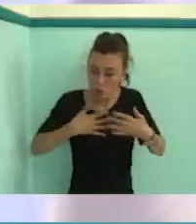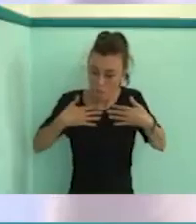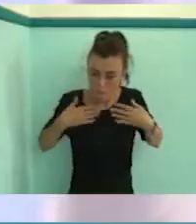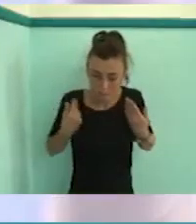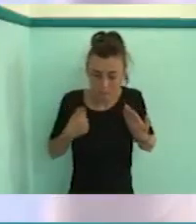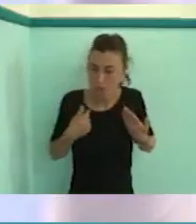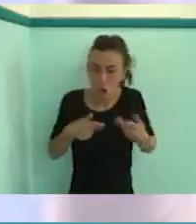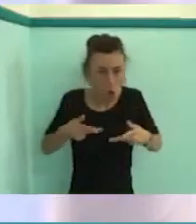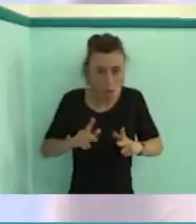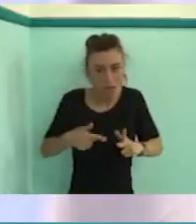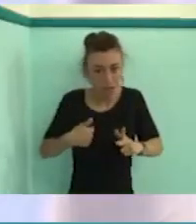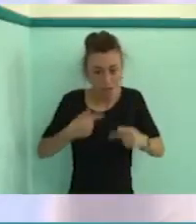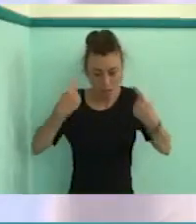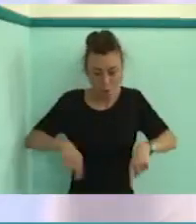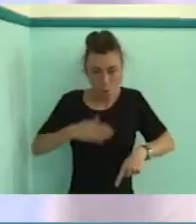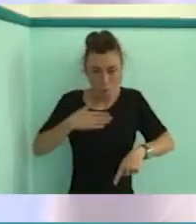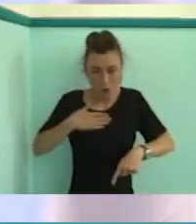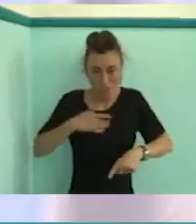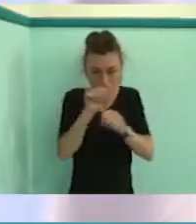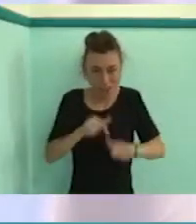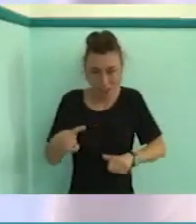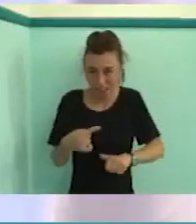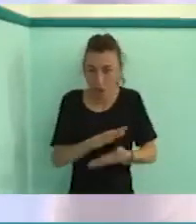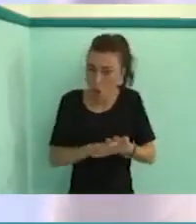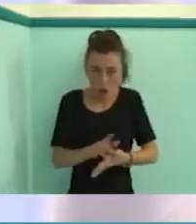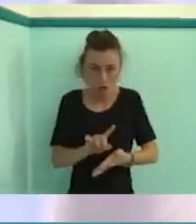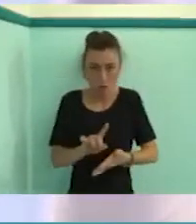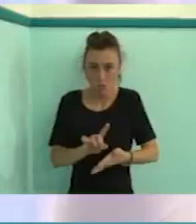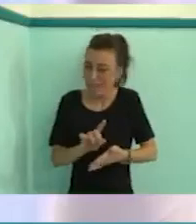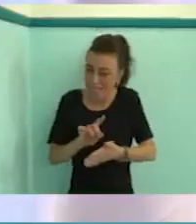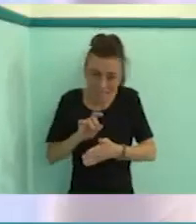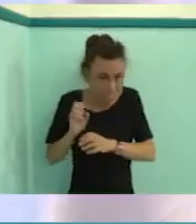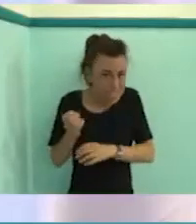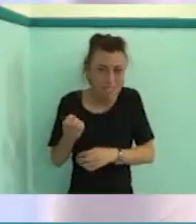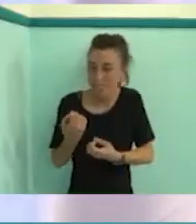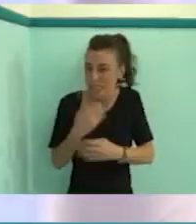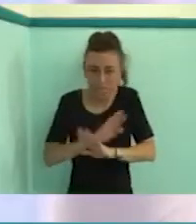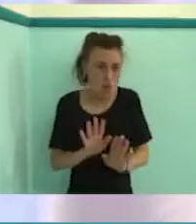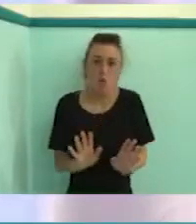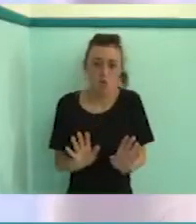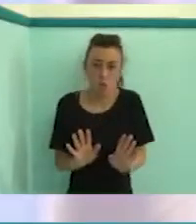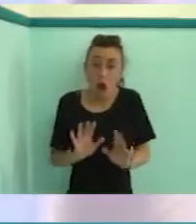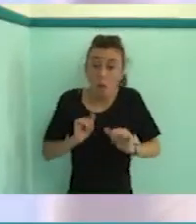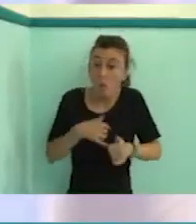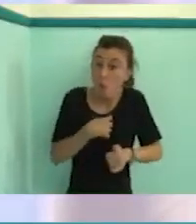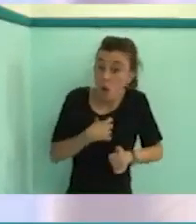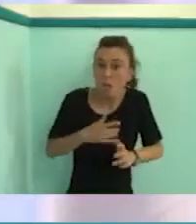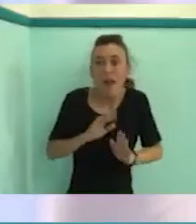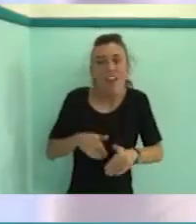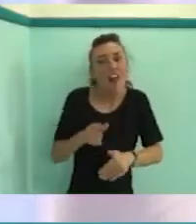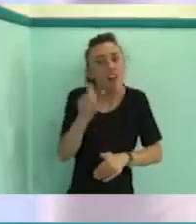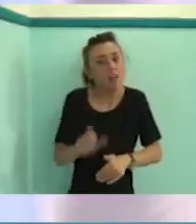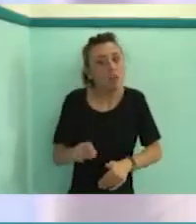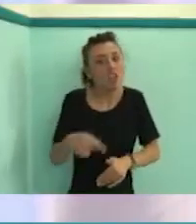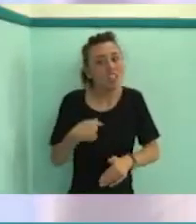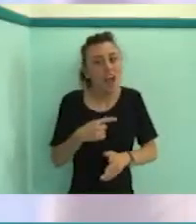negativamente ya no se habla de mi cuerpo al principio chocará cómo me ya Bueno al final esa persona se acostumbrará a que